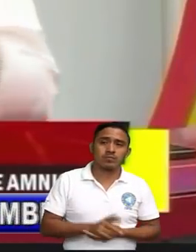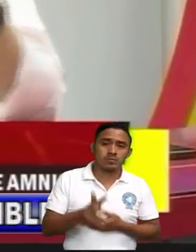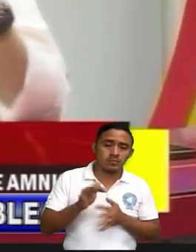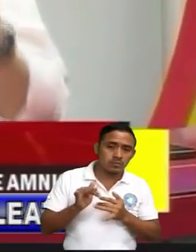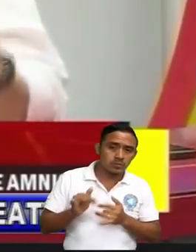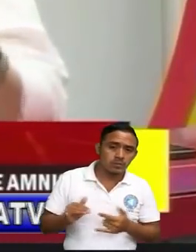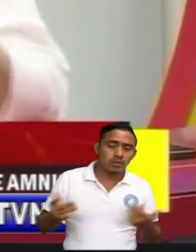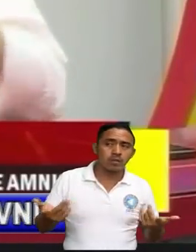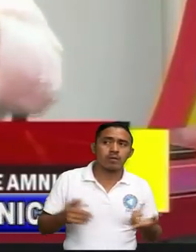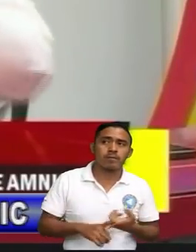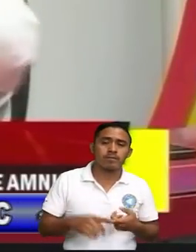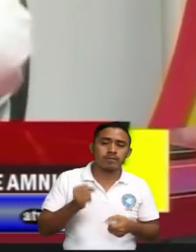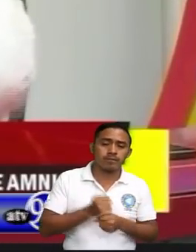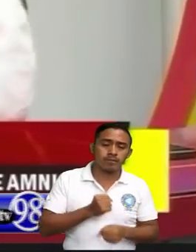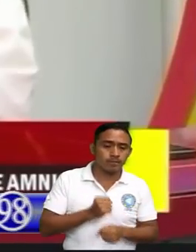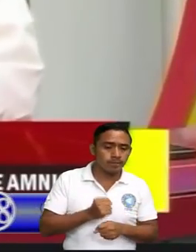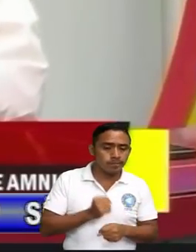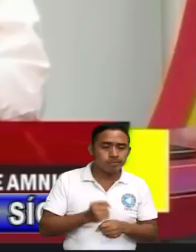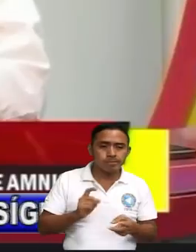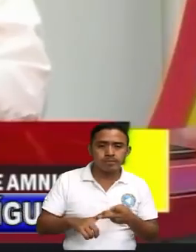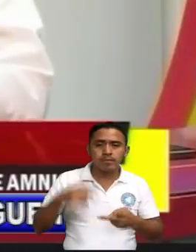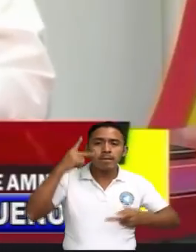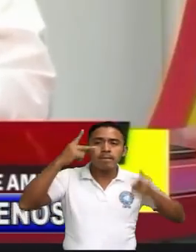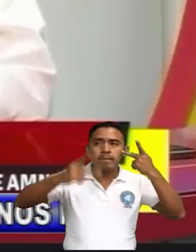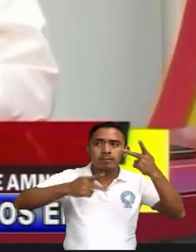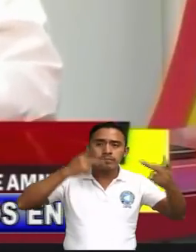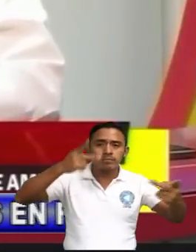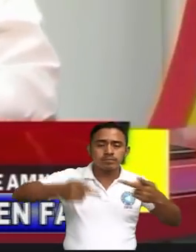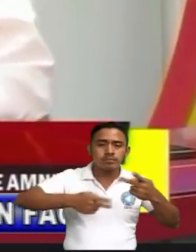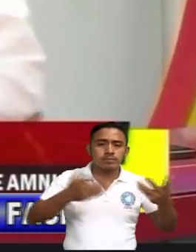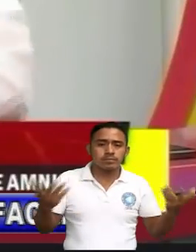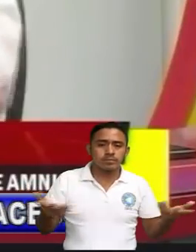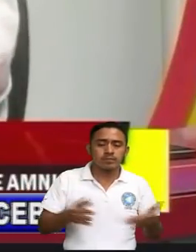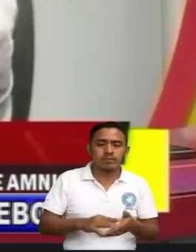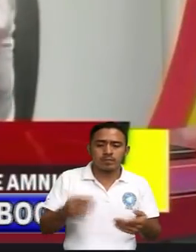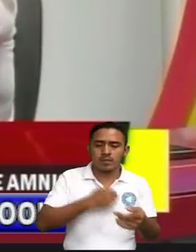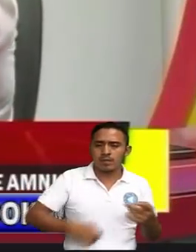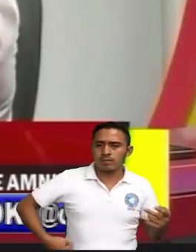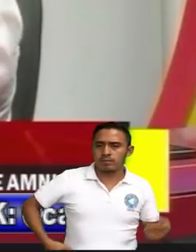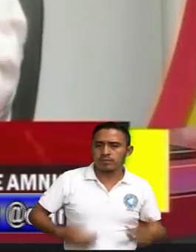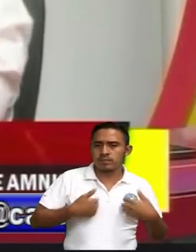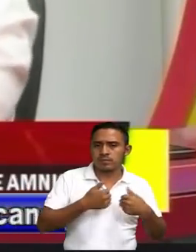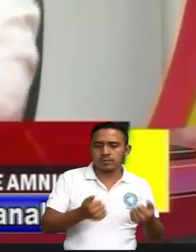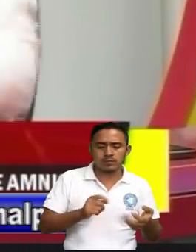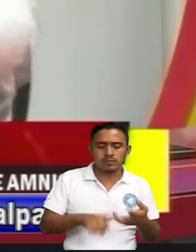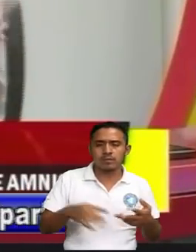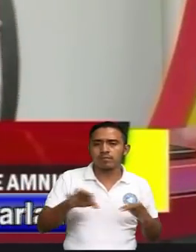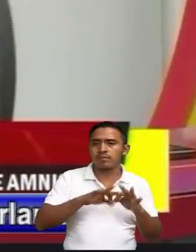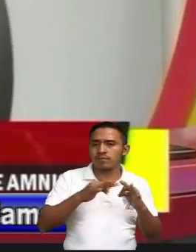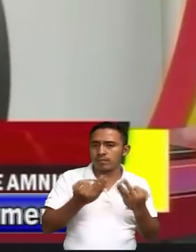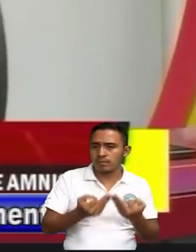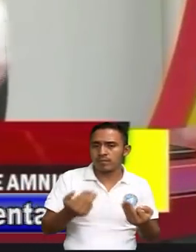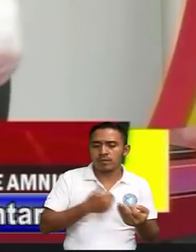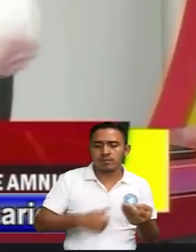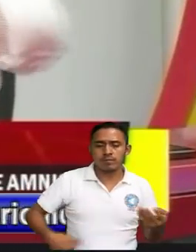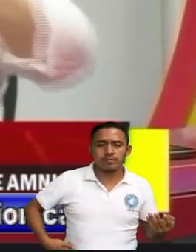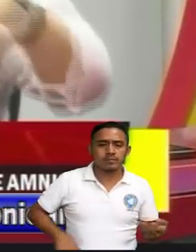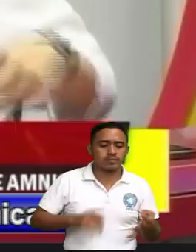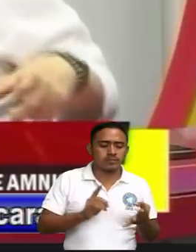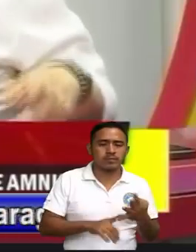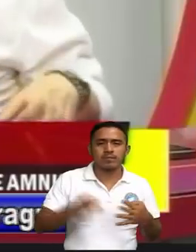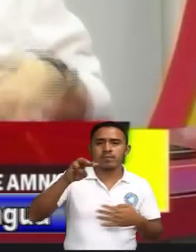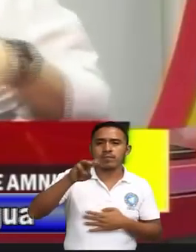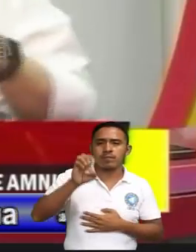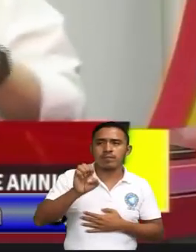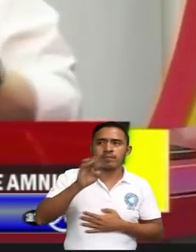trabajando, está visitando junto con el MINSA, junto con el Ministerio de Familia, junto con el